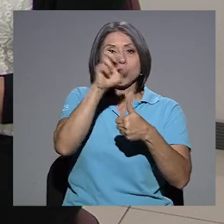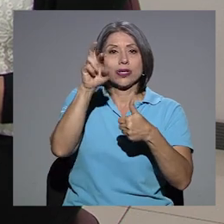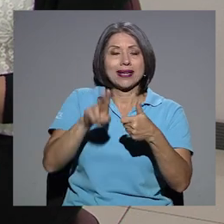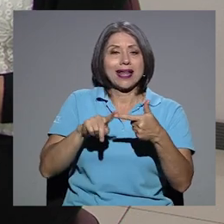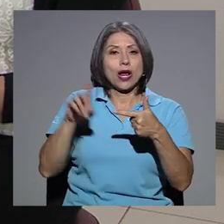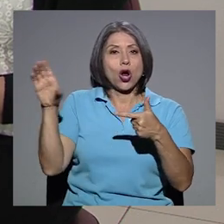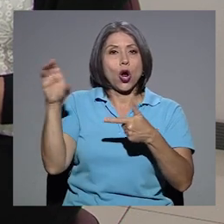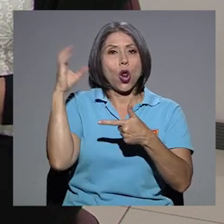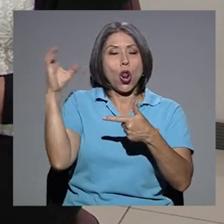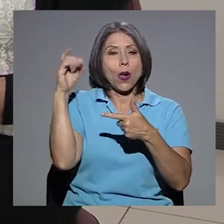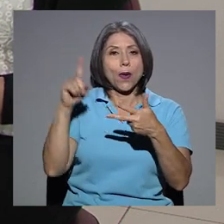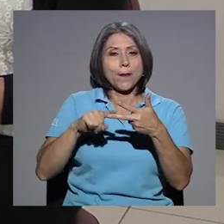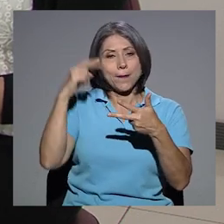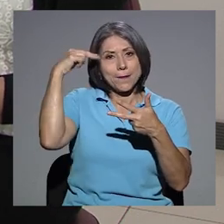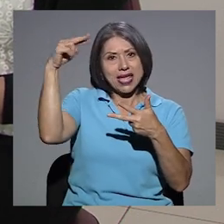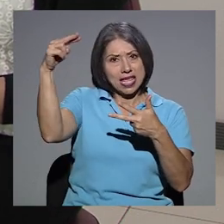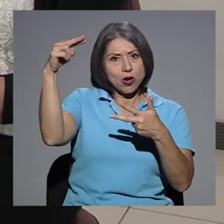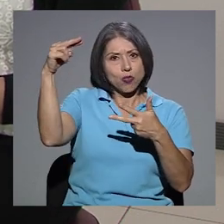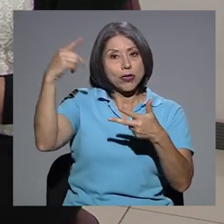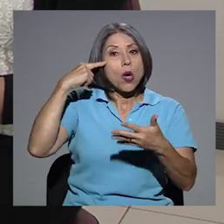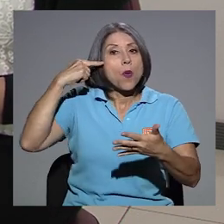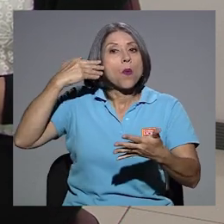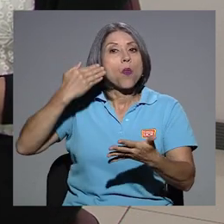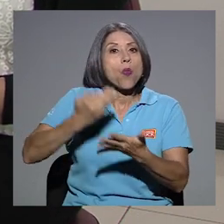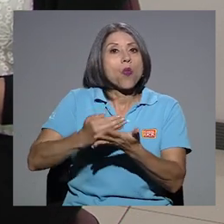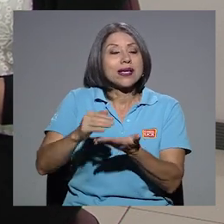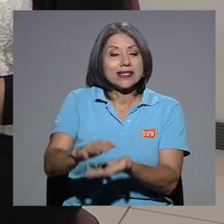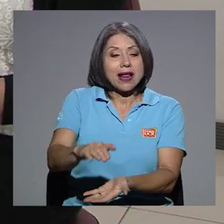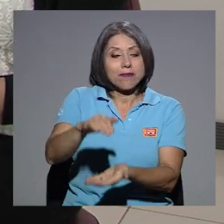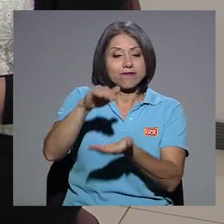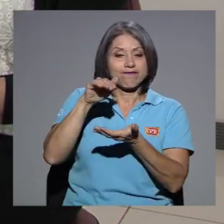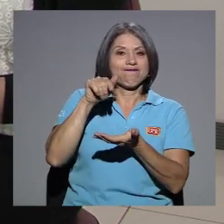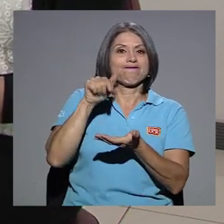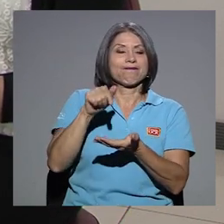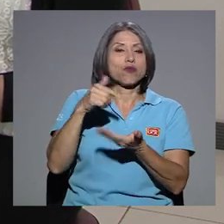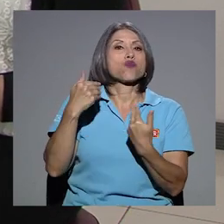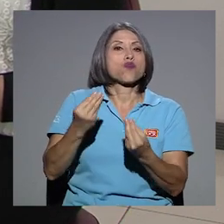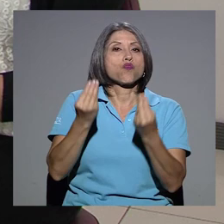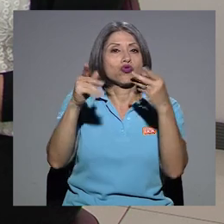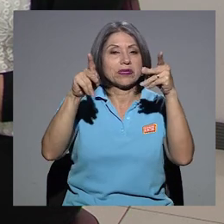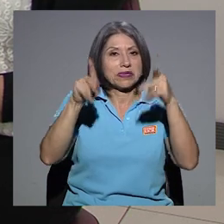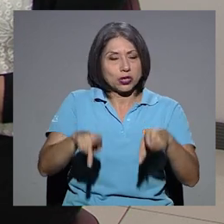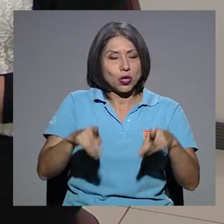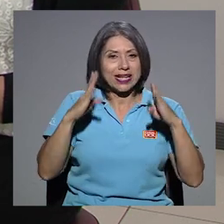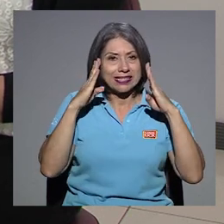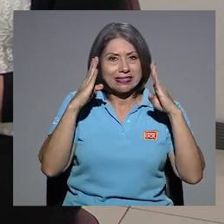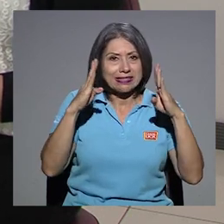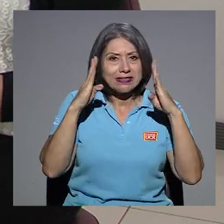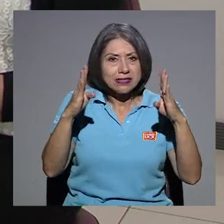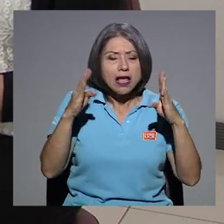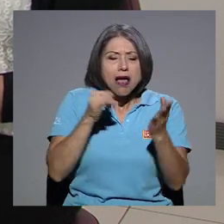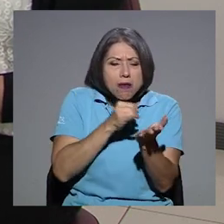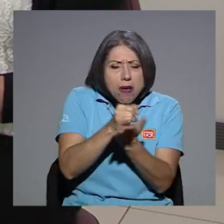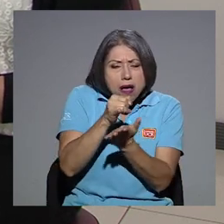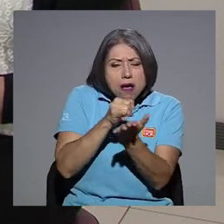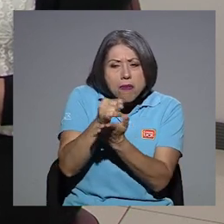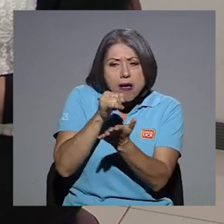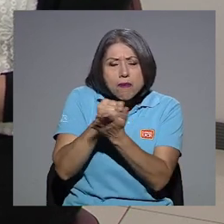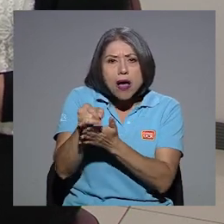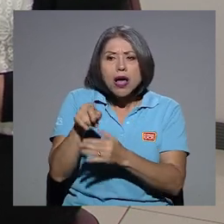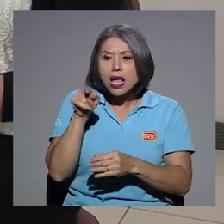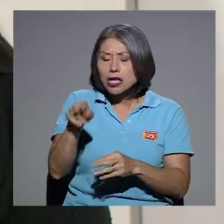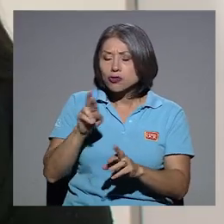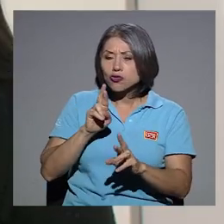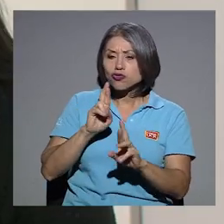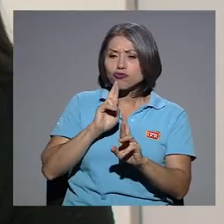Un tamaño de muestra importante, o sea, se trabajó con un gran número de pacientes y arrojó resultados que en